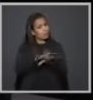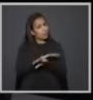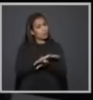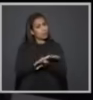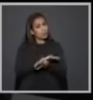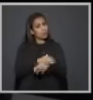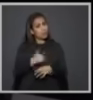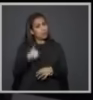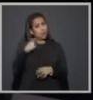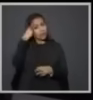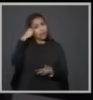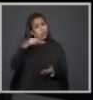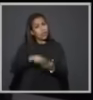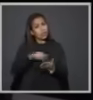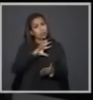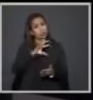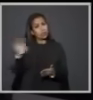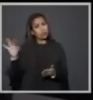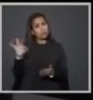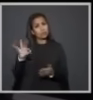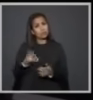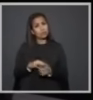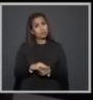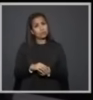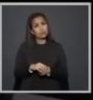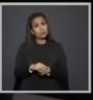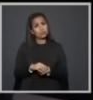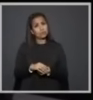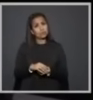Creo que podemos